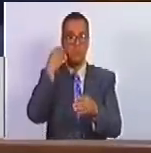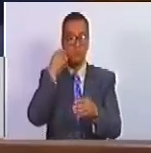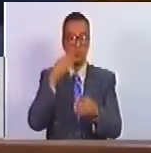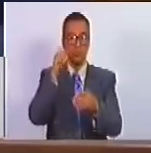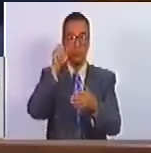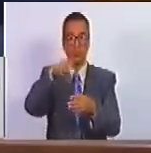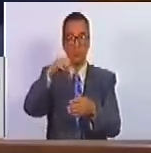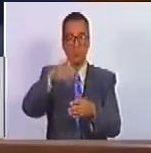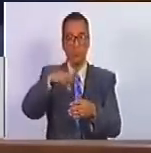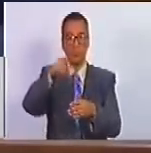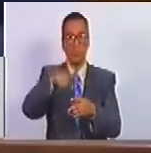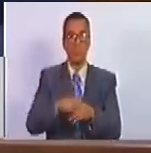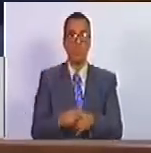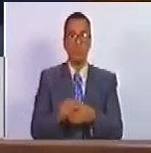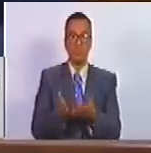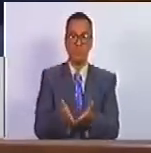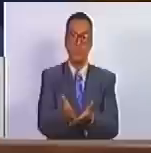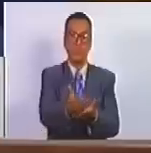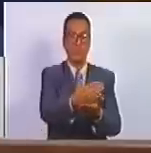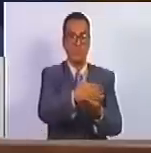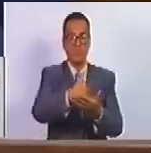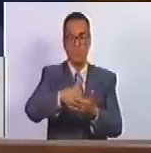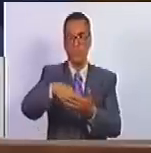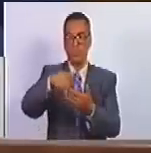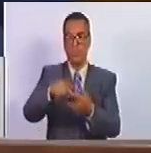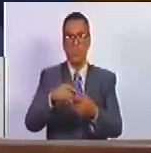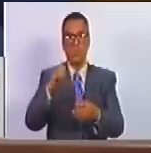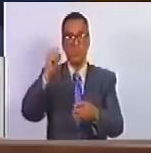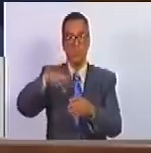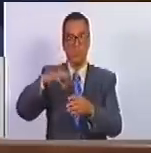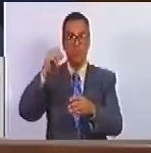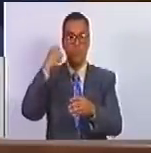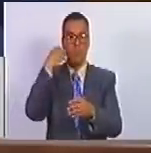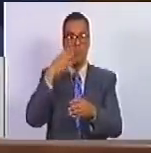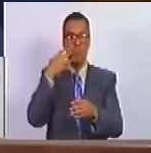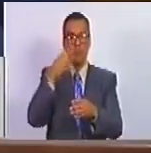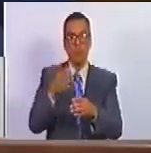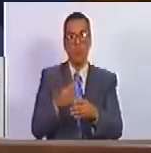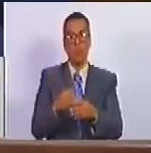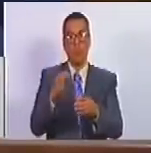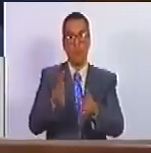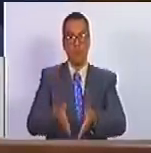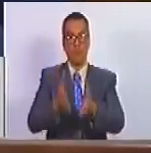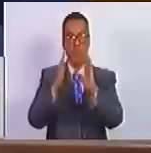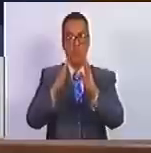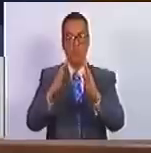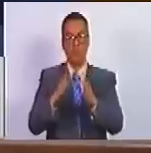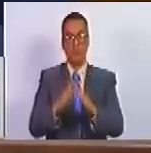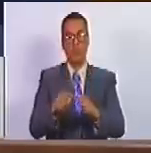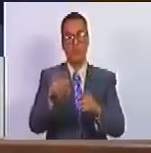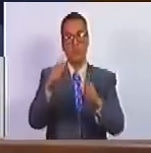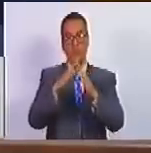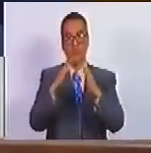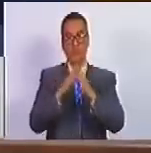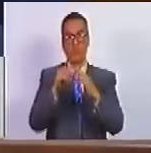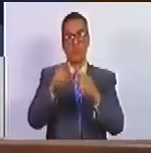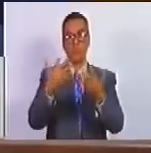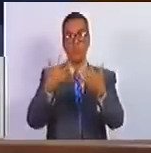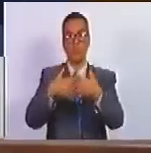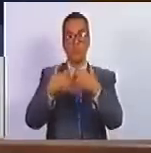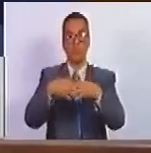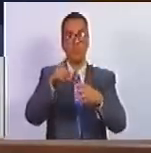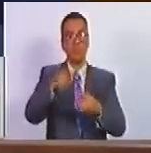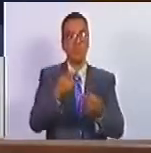sólidos. Comprende la recolección y disposición de desechos sólidos en inmuebles residenciales,